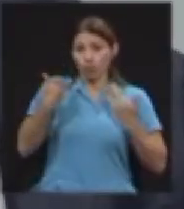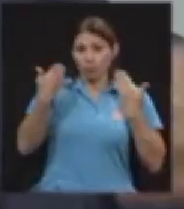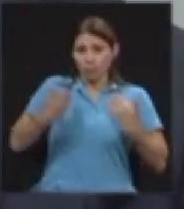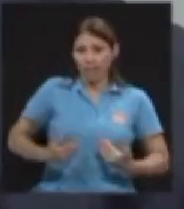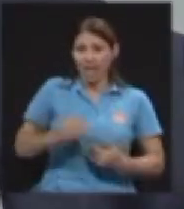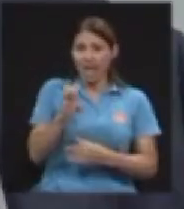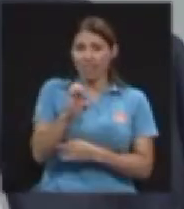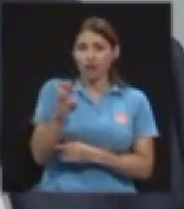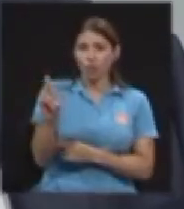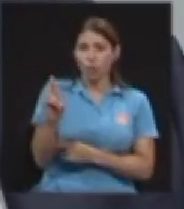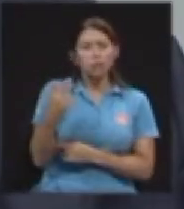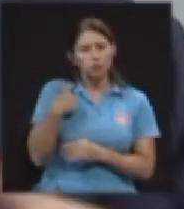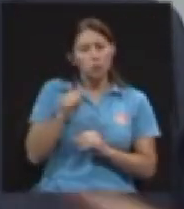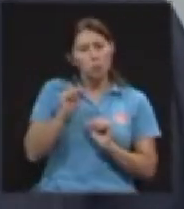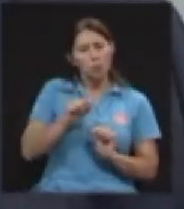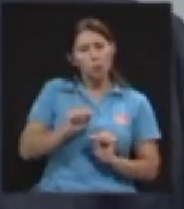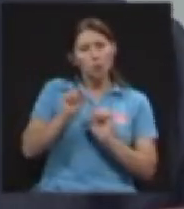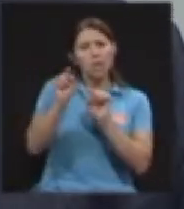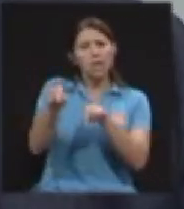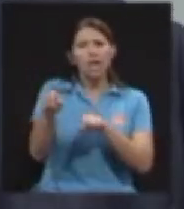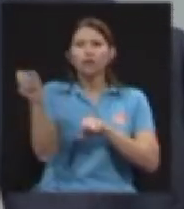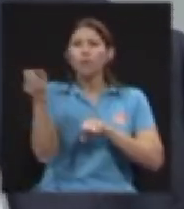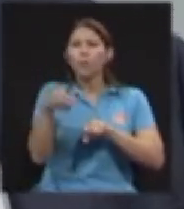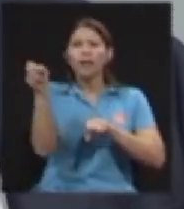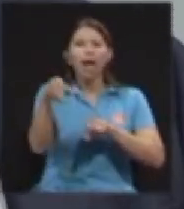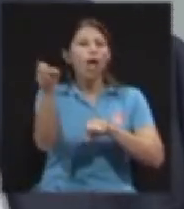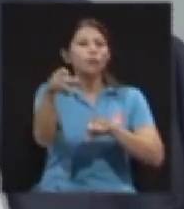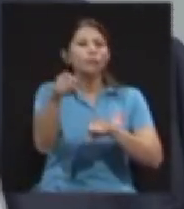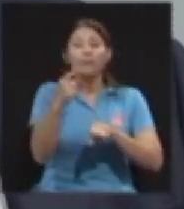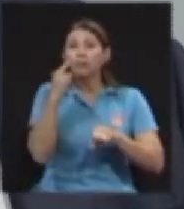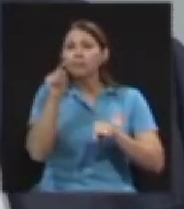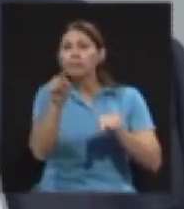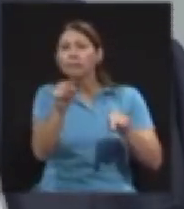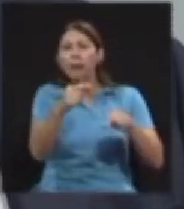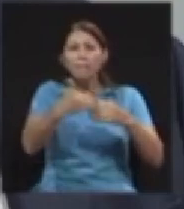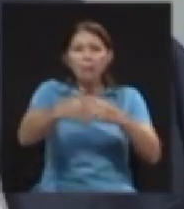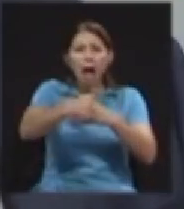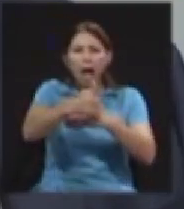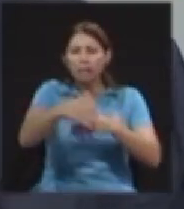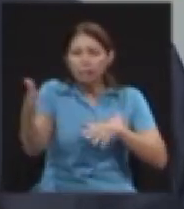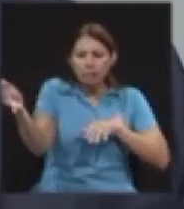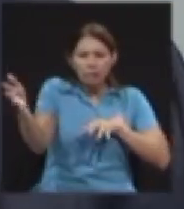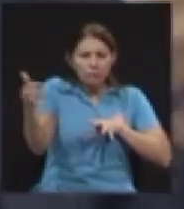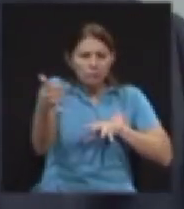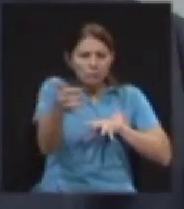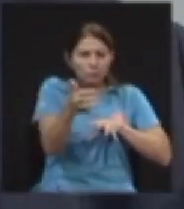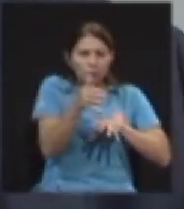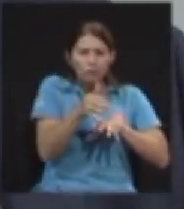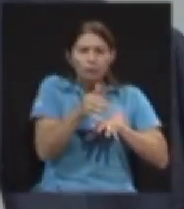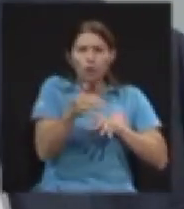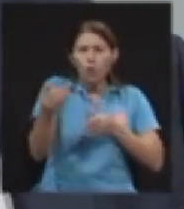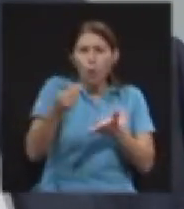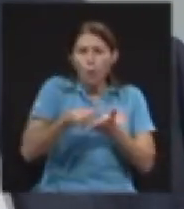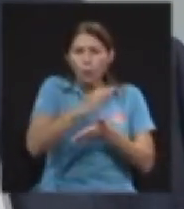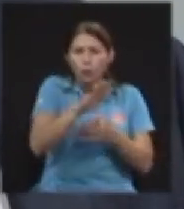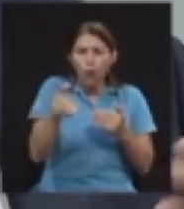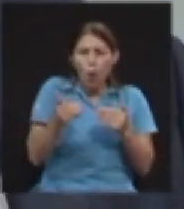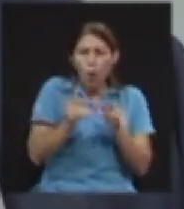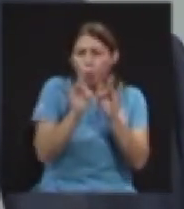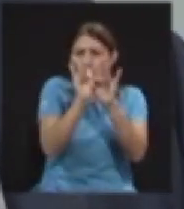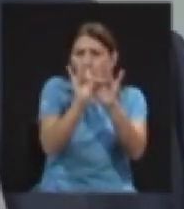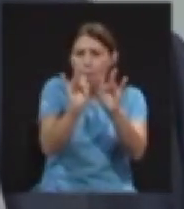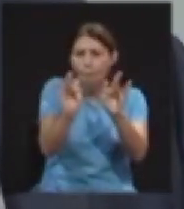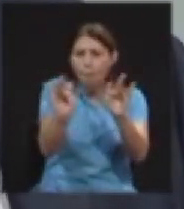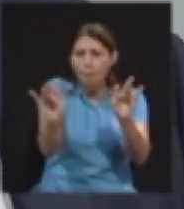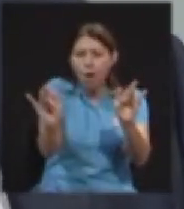momento al supermercado, compro todos los bollos de pan que venden y puedo tener la certeza de que media hora después están los anaqueles otra vez llenos, porque yo no